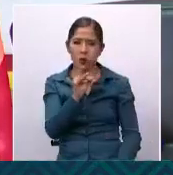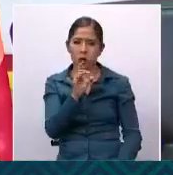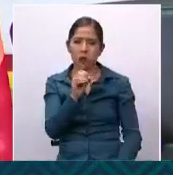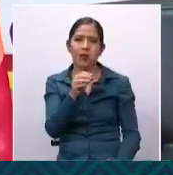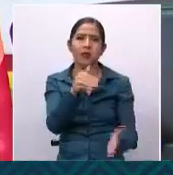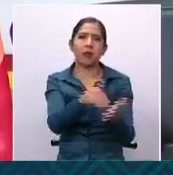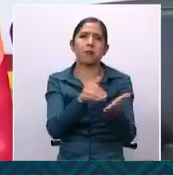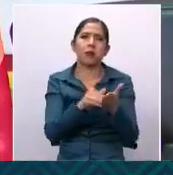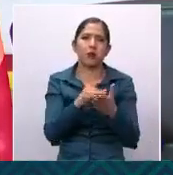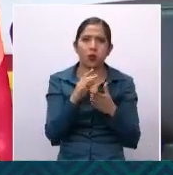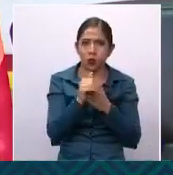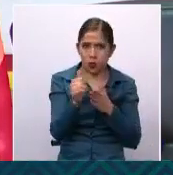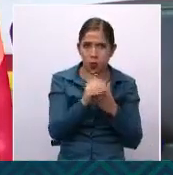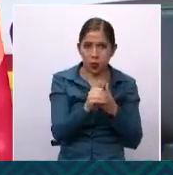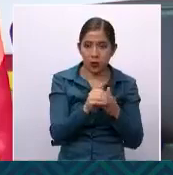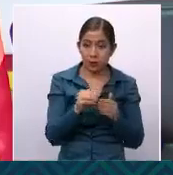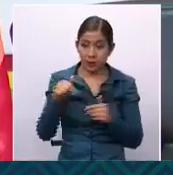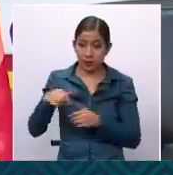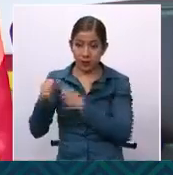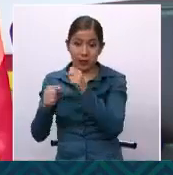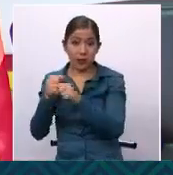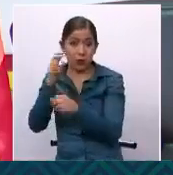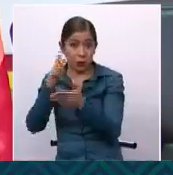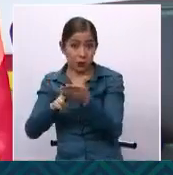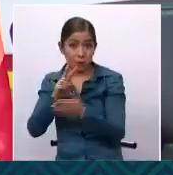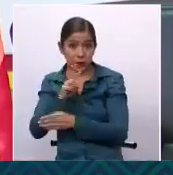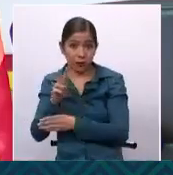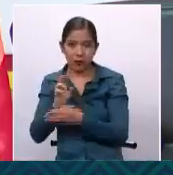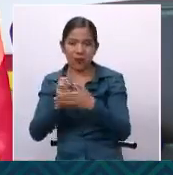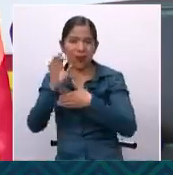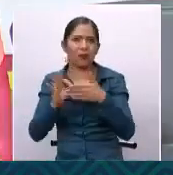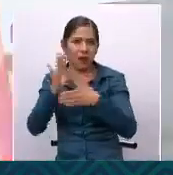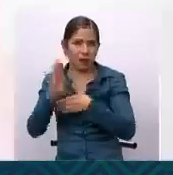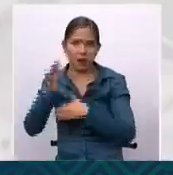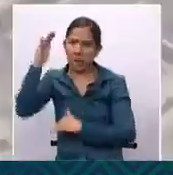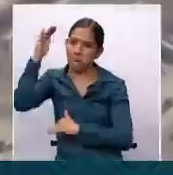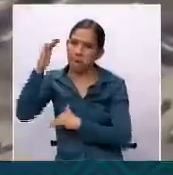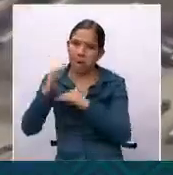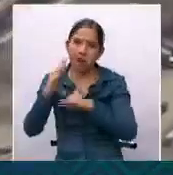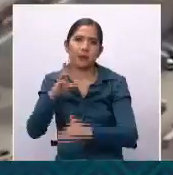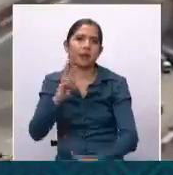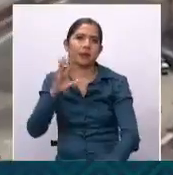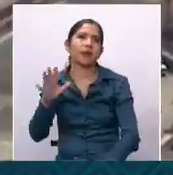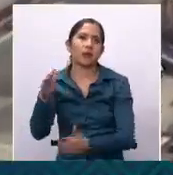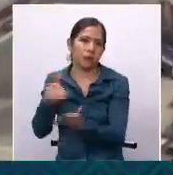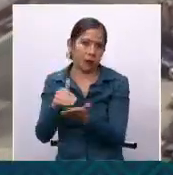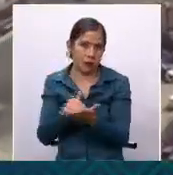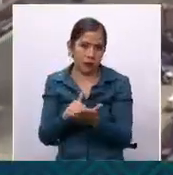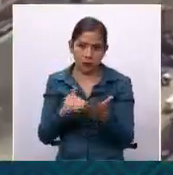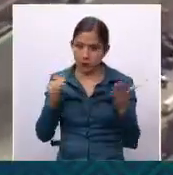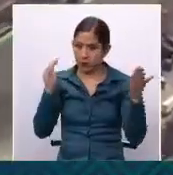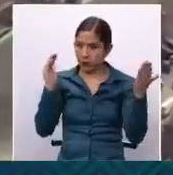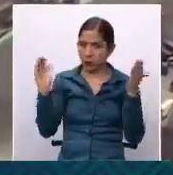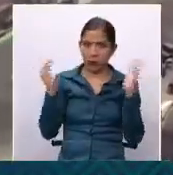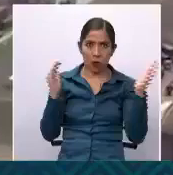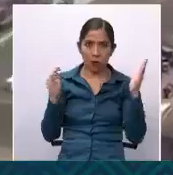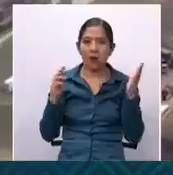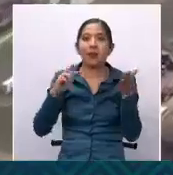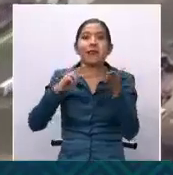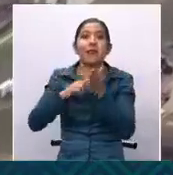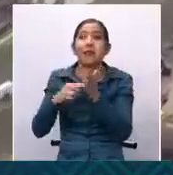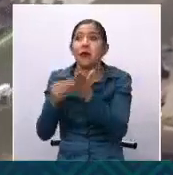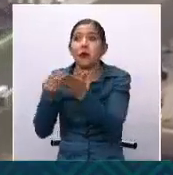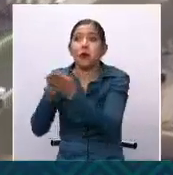bebidas. En enero, febrero del 2022 este valor ha bajado a 65 millones. Detallando, podemos ver que hemos importado